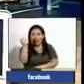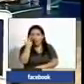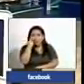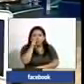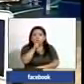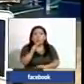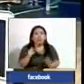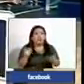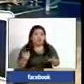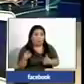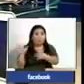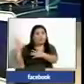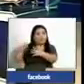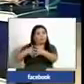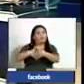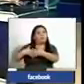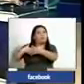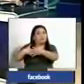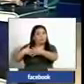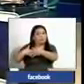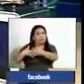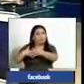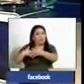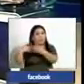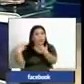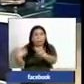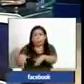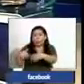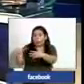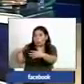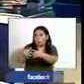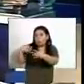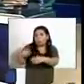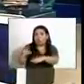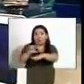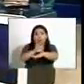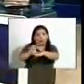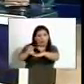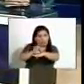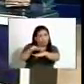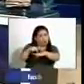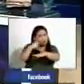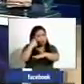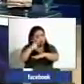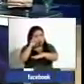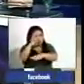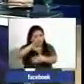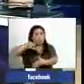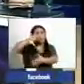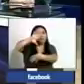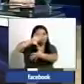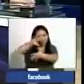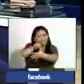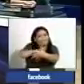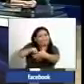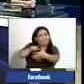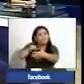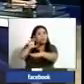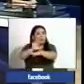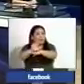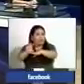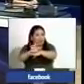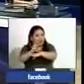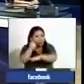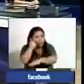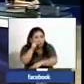que tenemos en los Estados Unidos, graves situaciones, Ecuador también, que es siempre parte del continente americano,